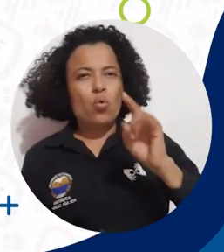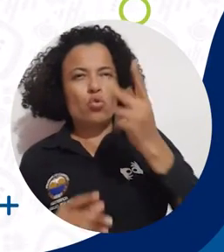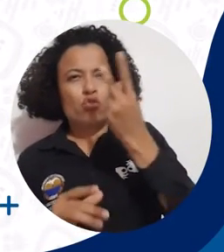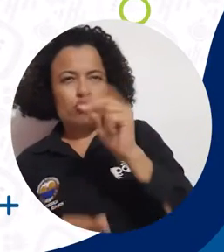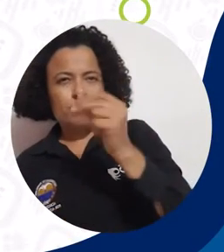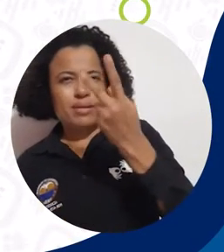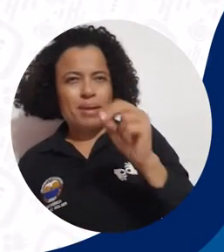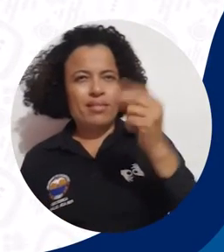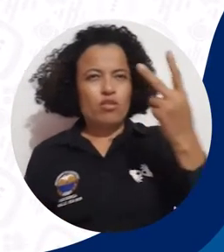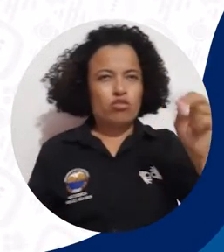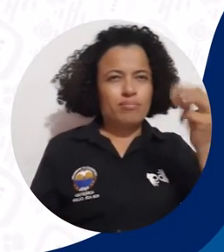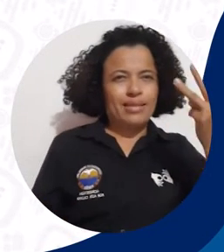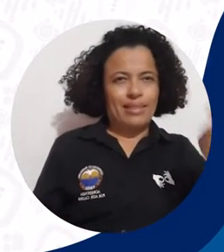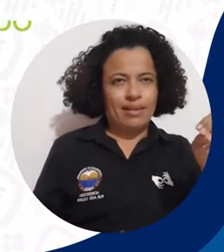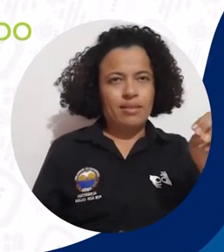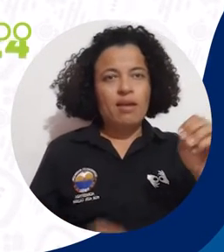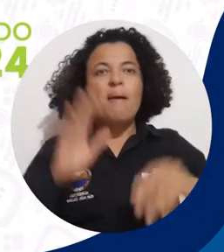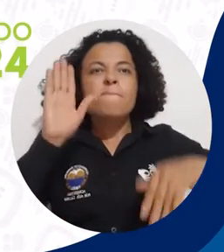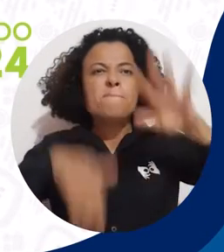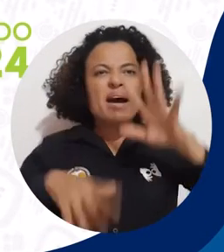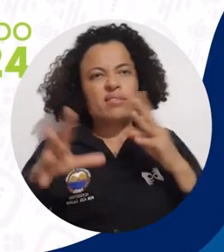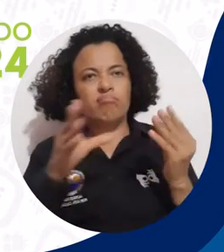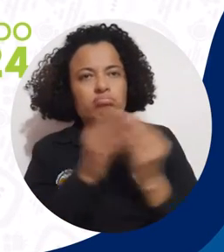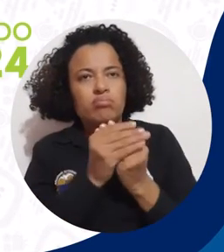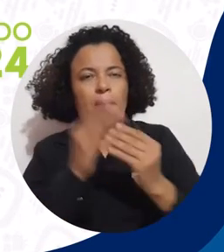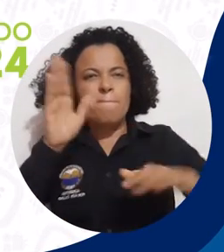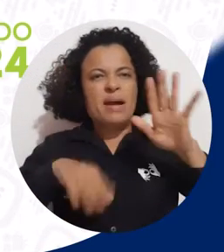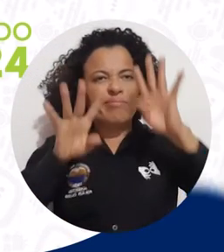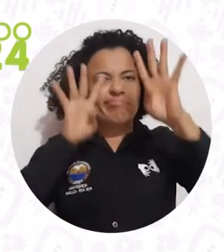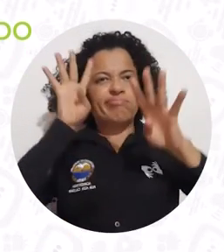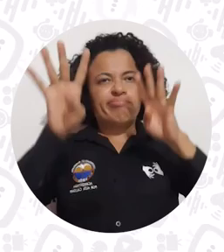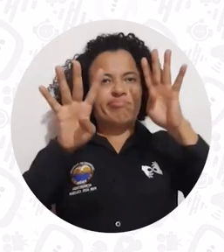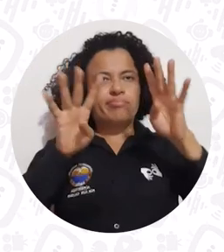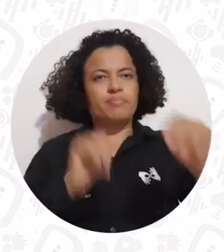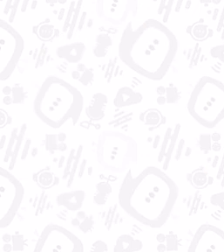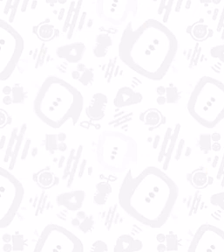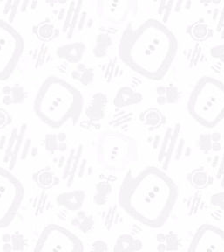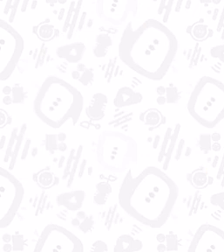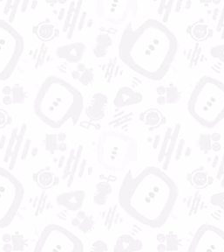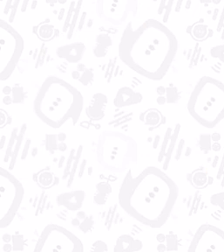Desarrollo Universitario 2020-2030. Aún más incluyente e innovador.